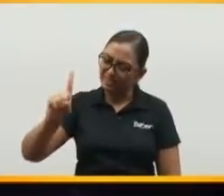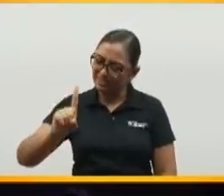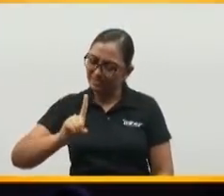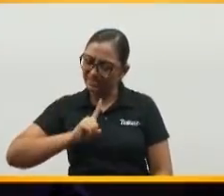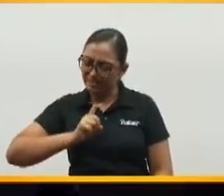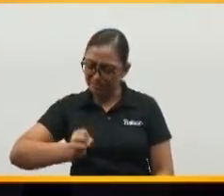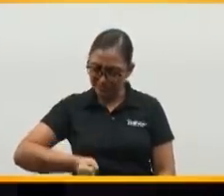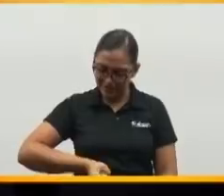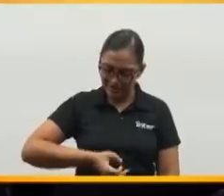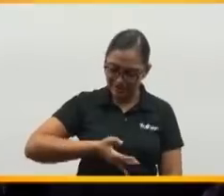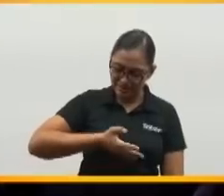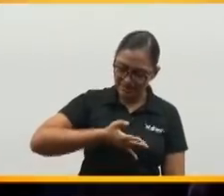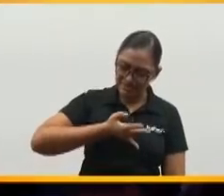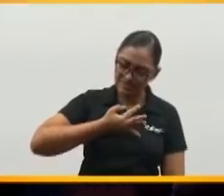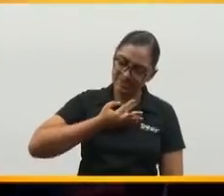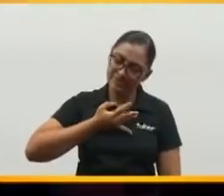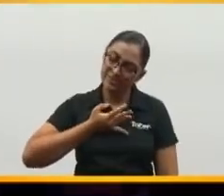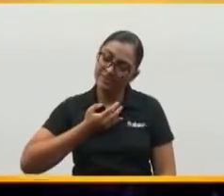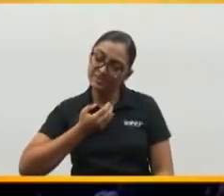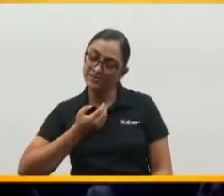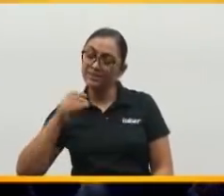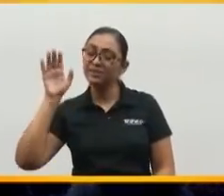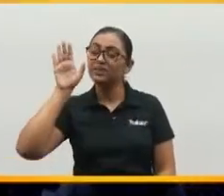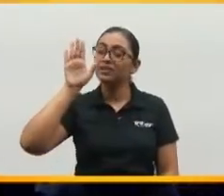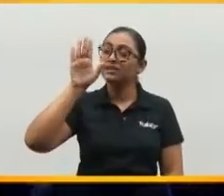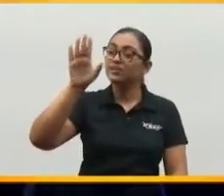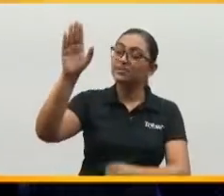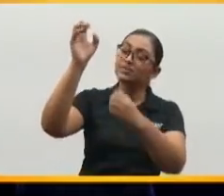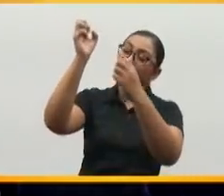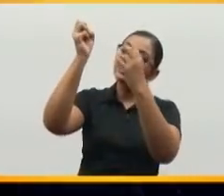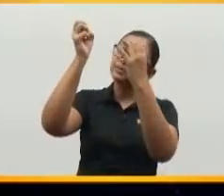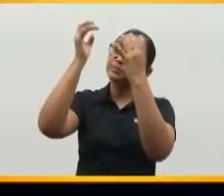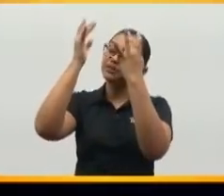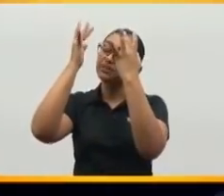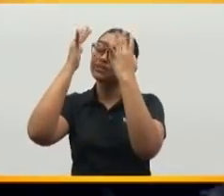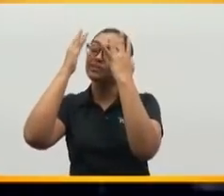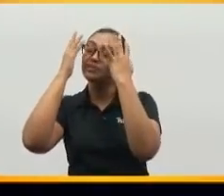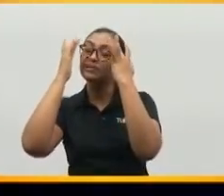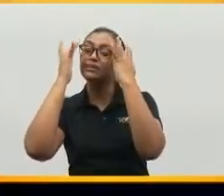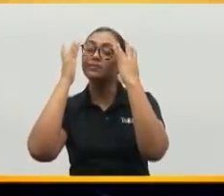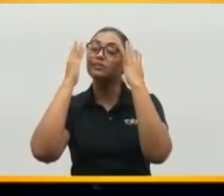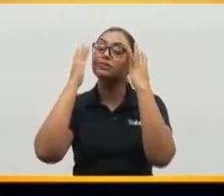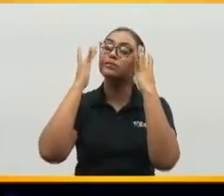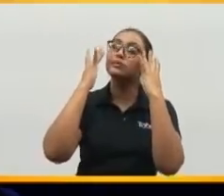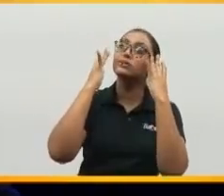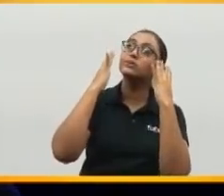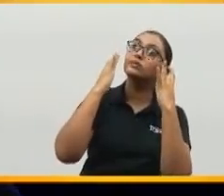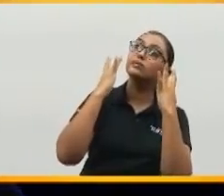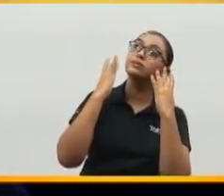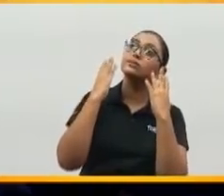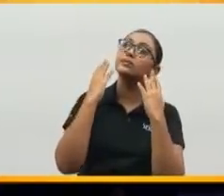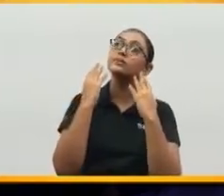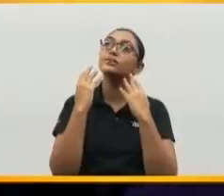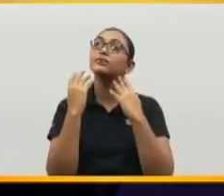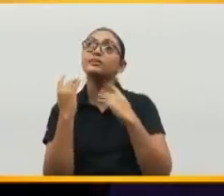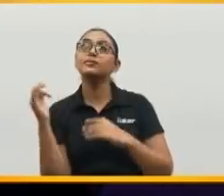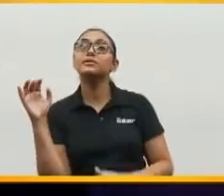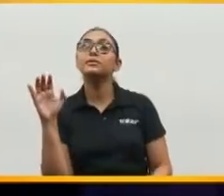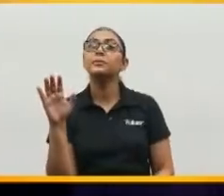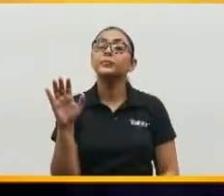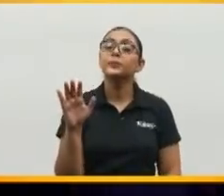ven y lléname, Señor, con tu preciosa